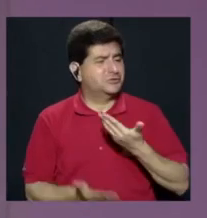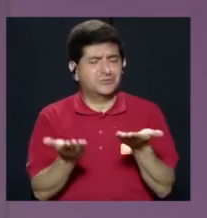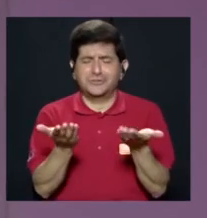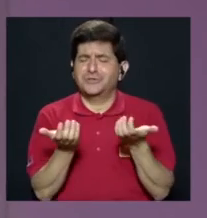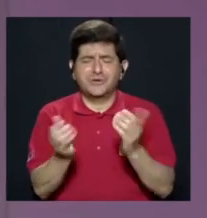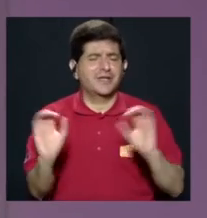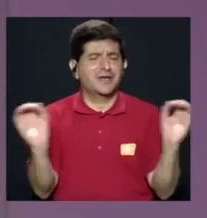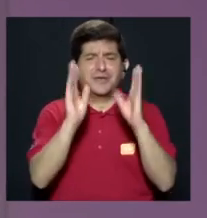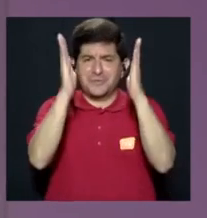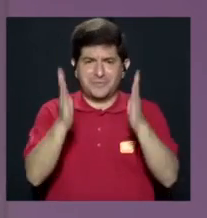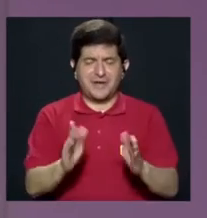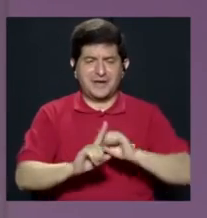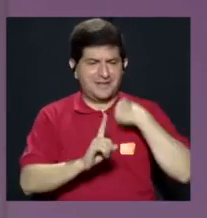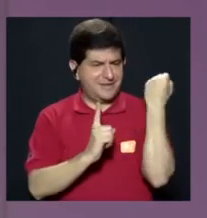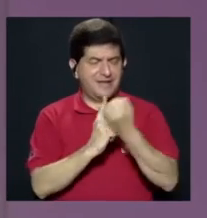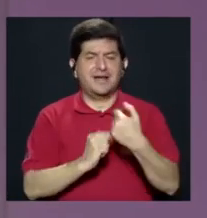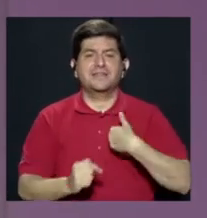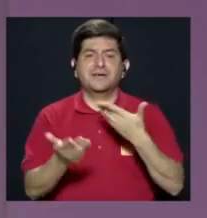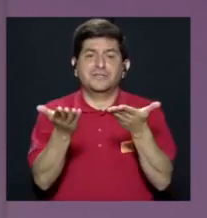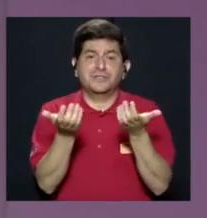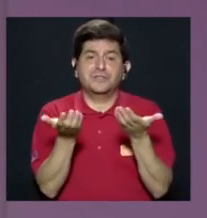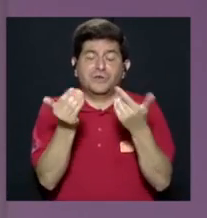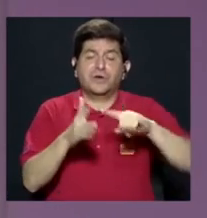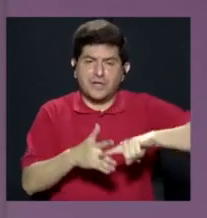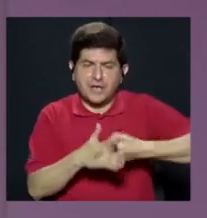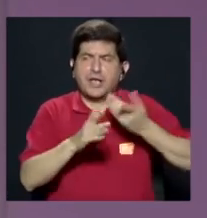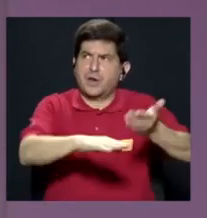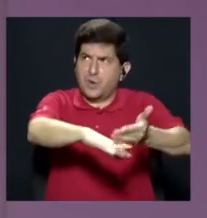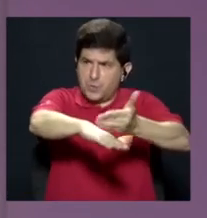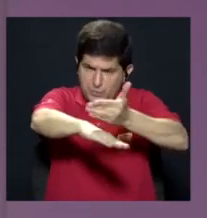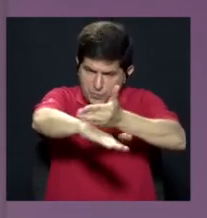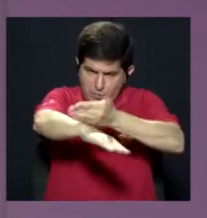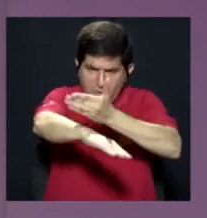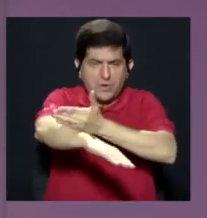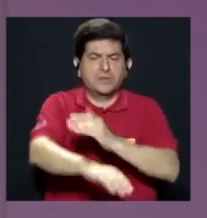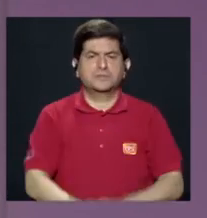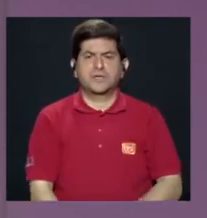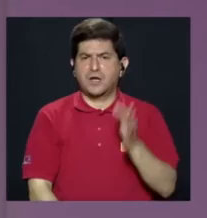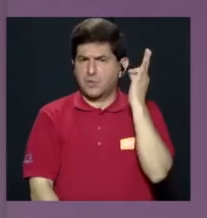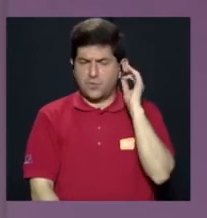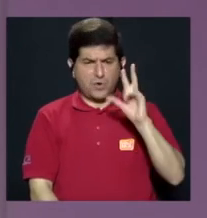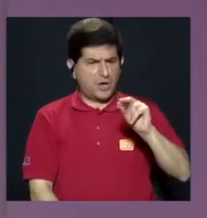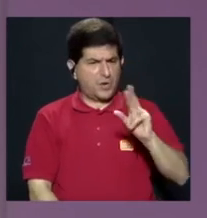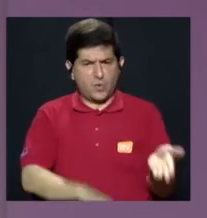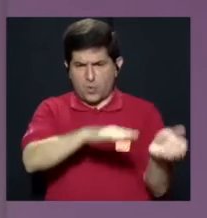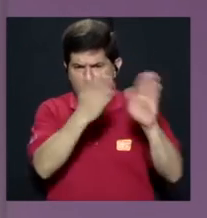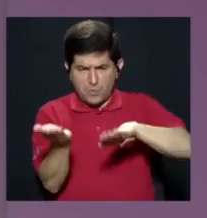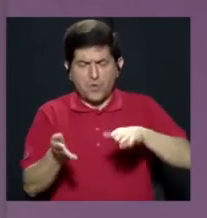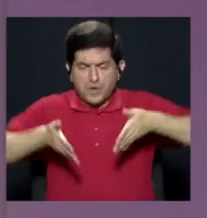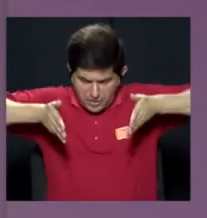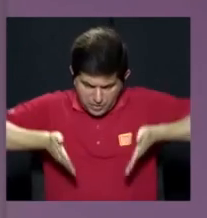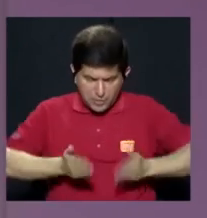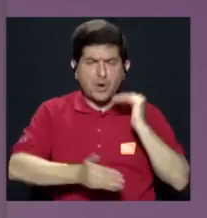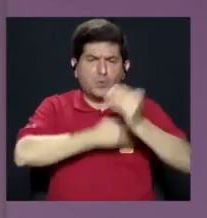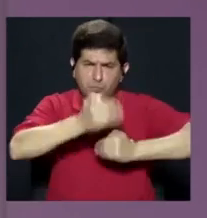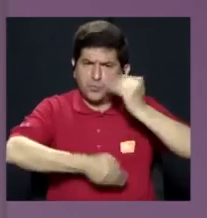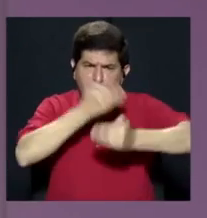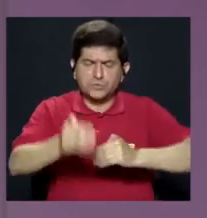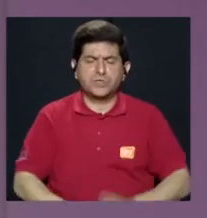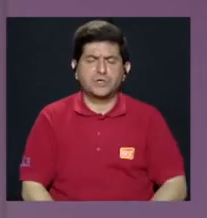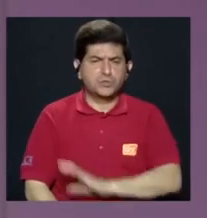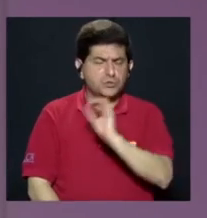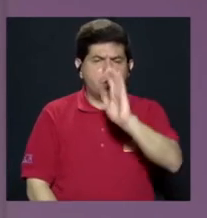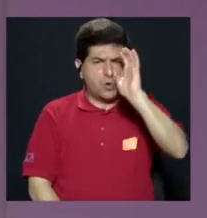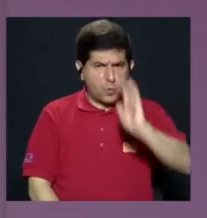nadie. Yo de verdad deseo que empecemos a progresar. Ninguna mujer tiene que seguir muriendo por ir a dar a luz. Ningún niño